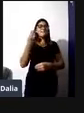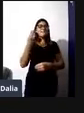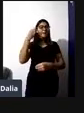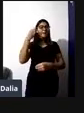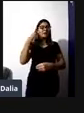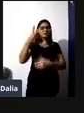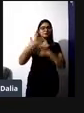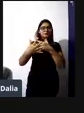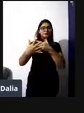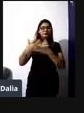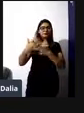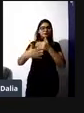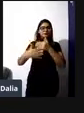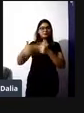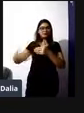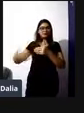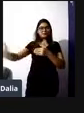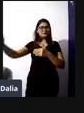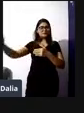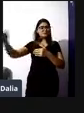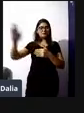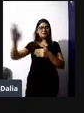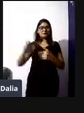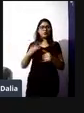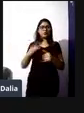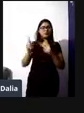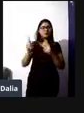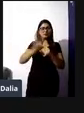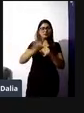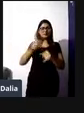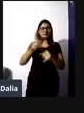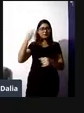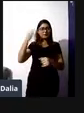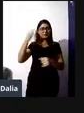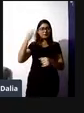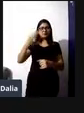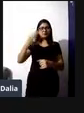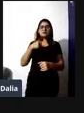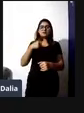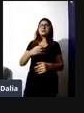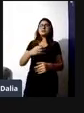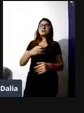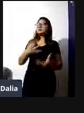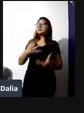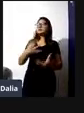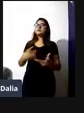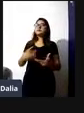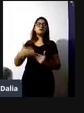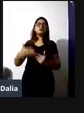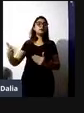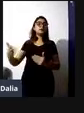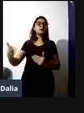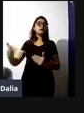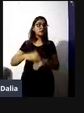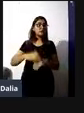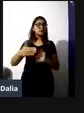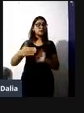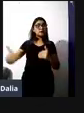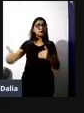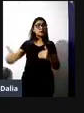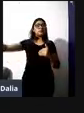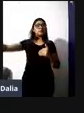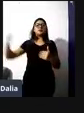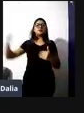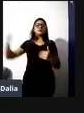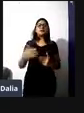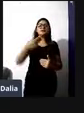como divertido, por decirlo de alguna manera, porque no teníamos muy claro qué iba a suceder. Cuando ya nos dijeron que entonces esto se alargaba al 30 de